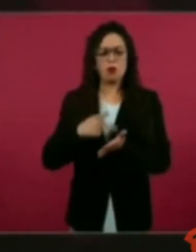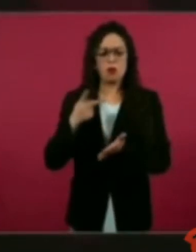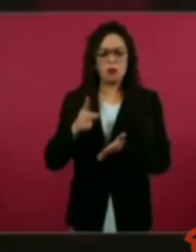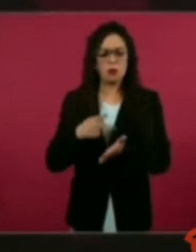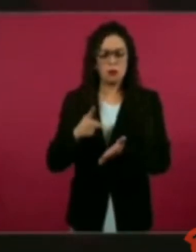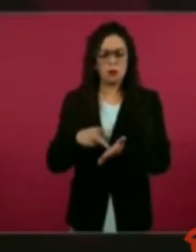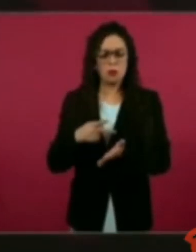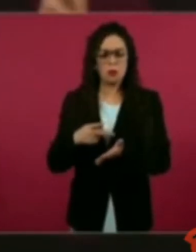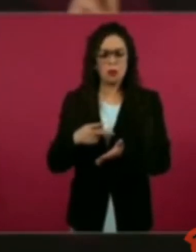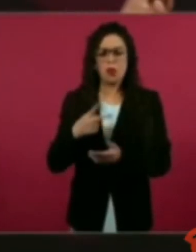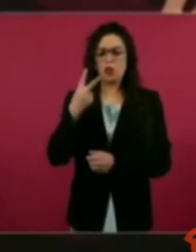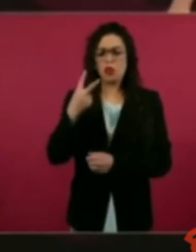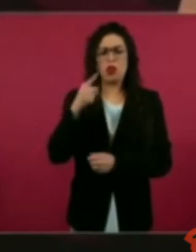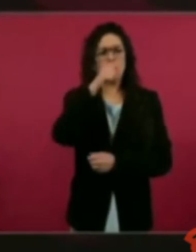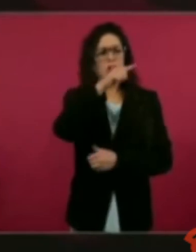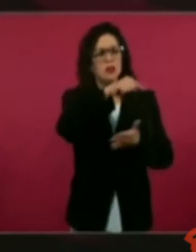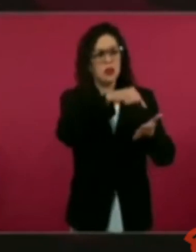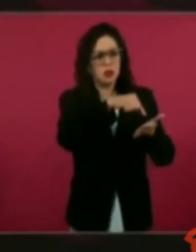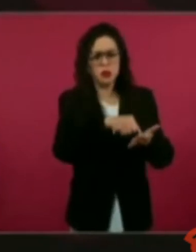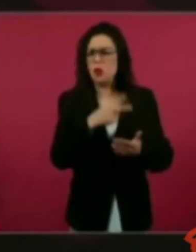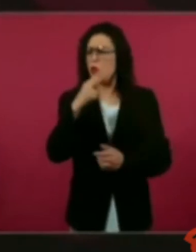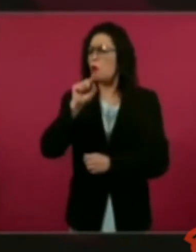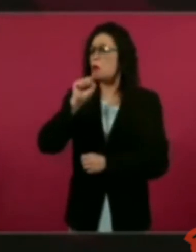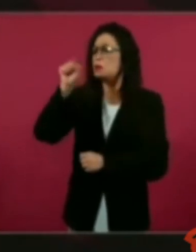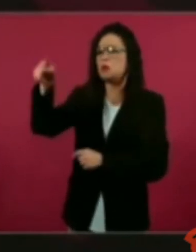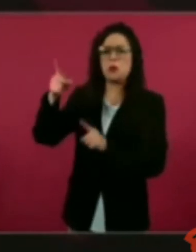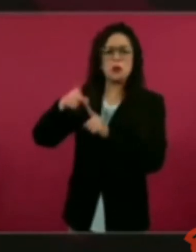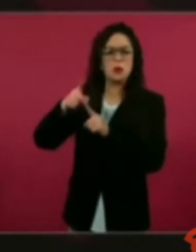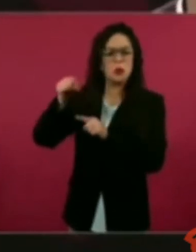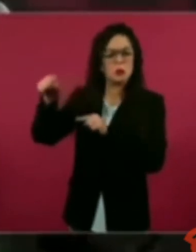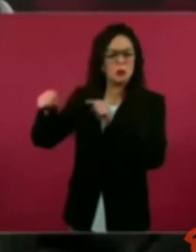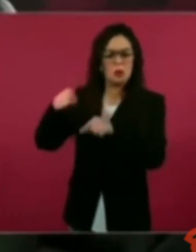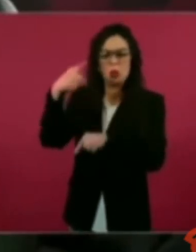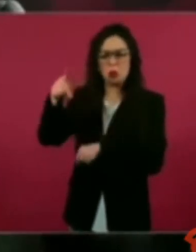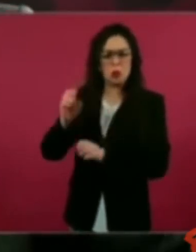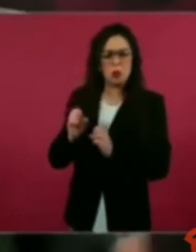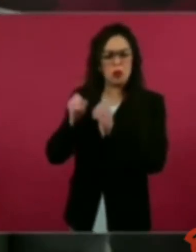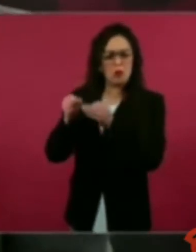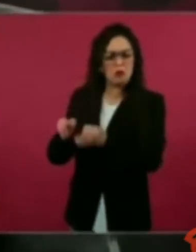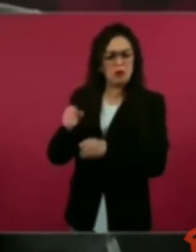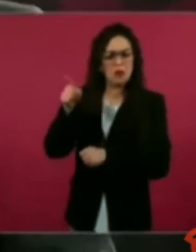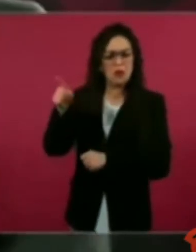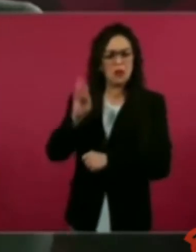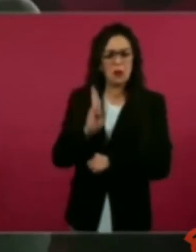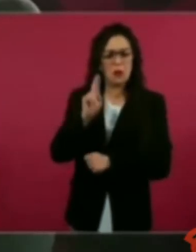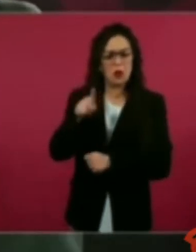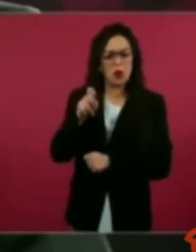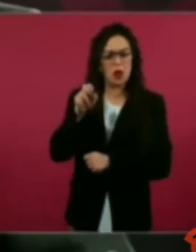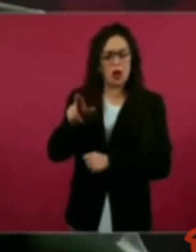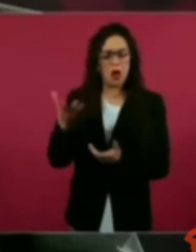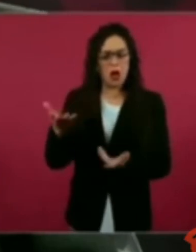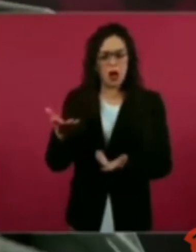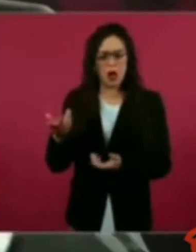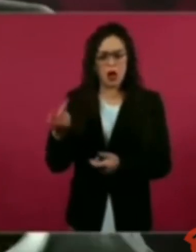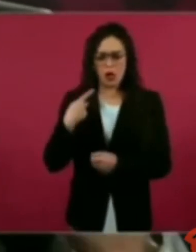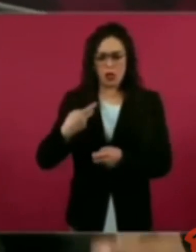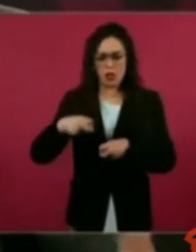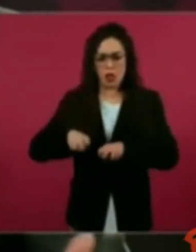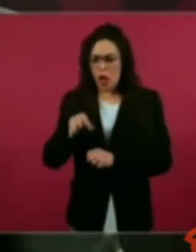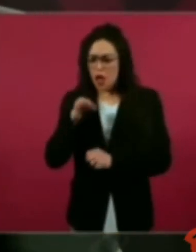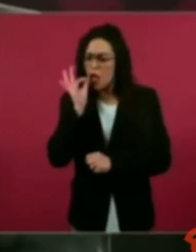no sé dónde y dos allá en tu oficina, en el búnker. Tomamos café y